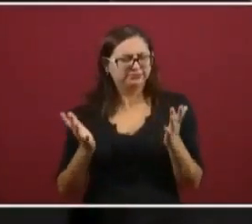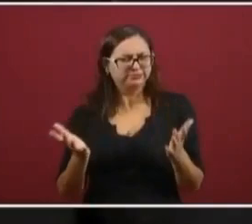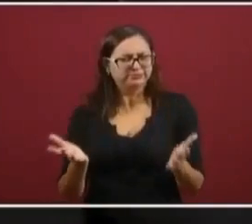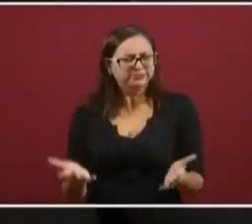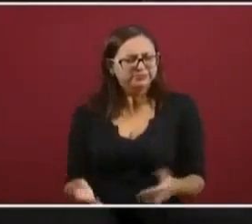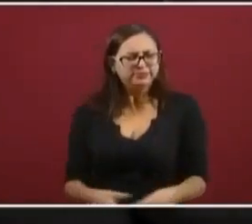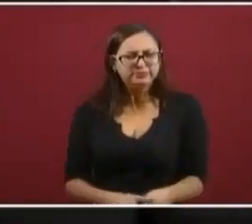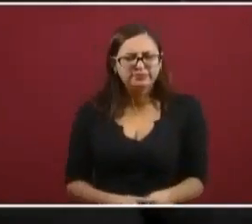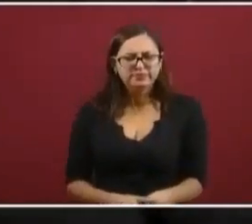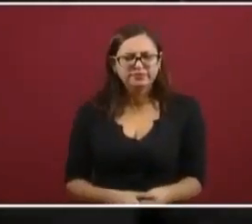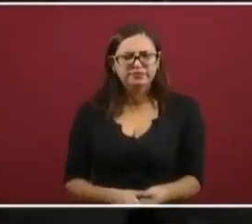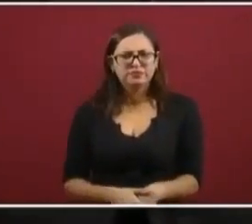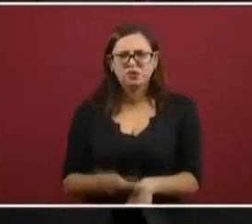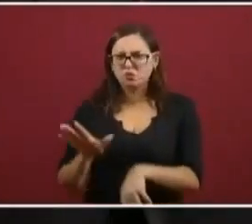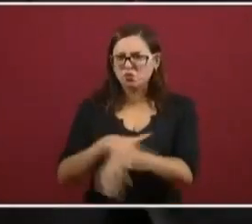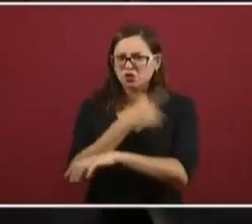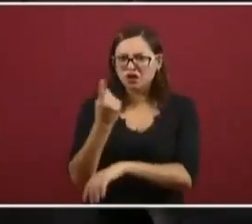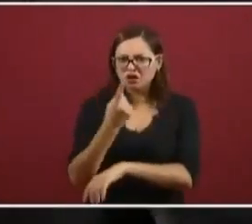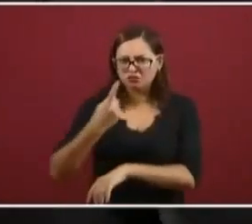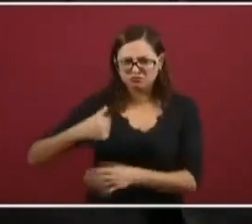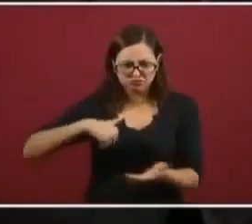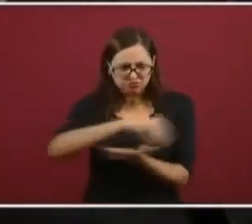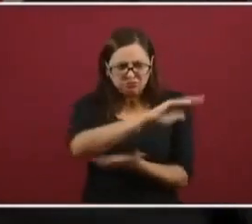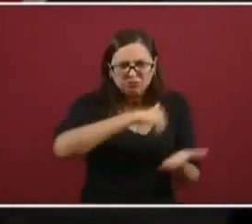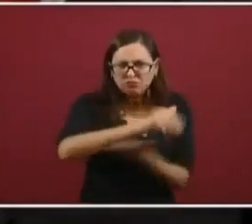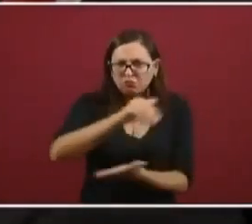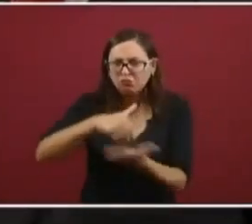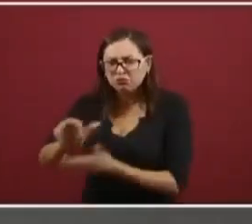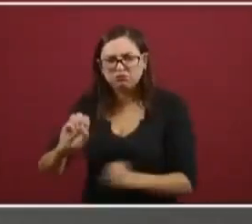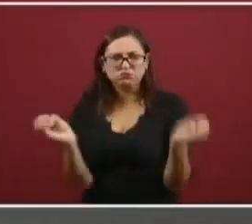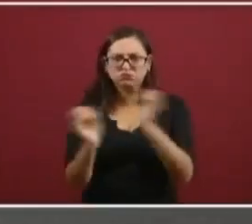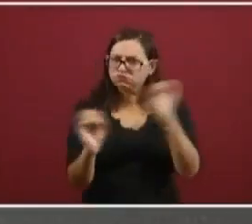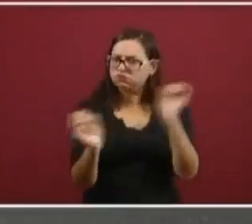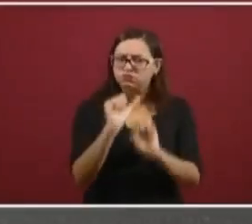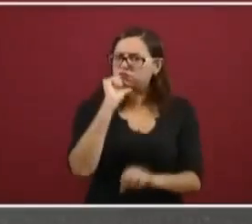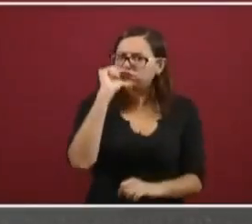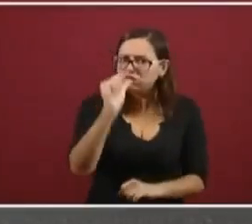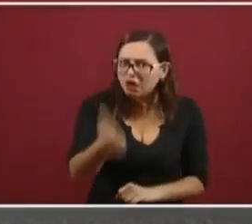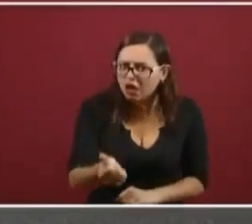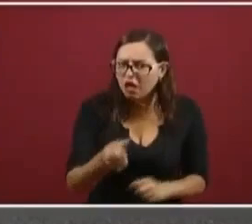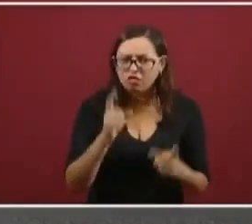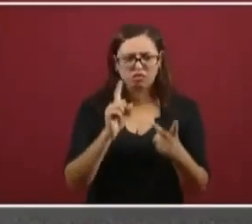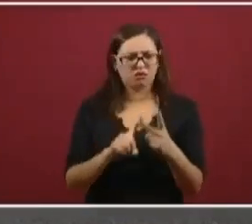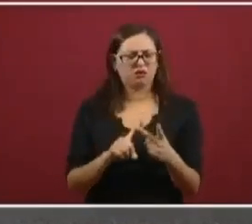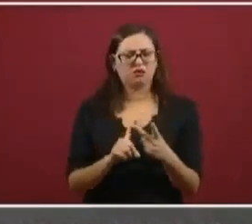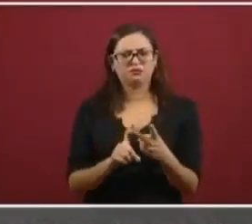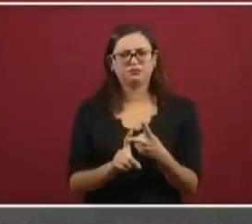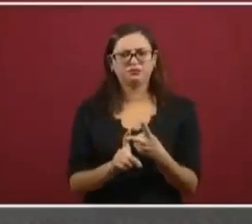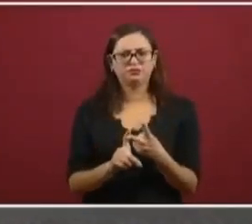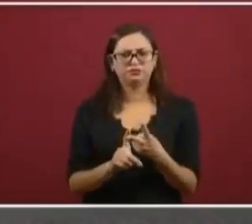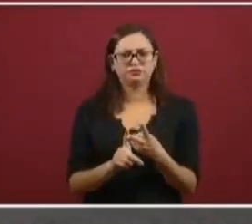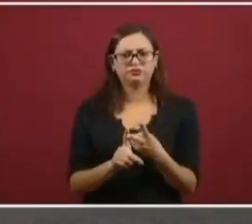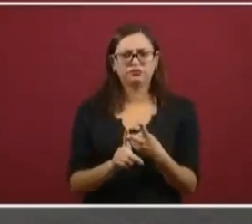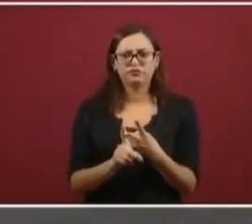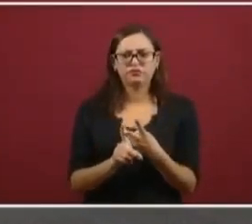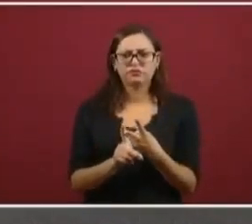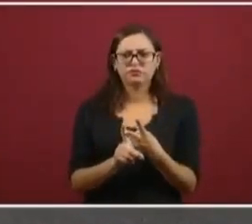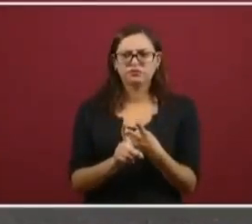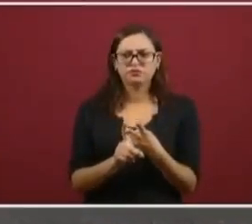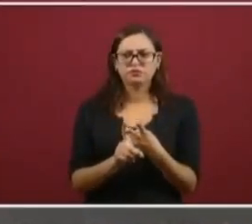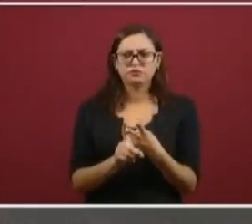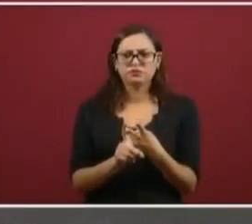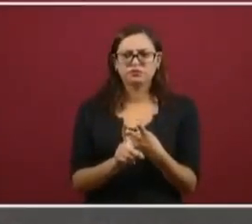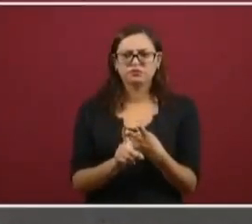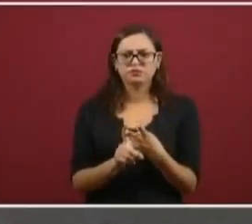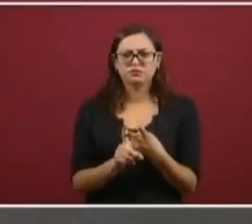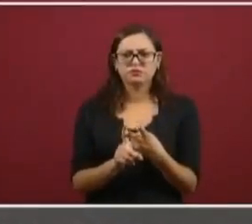no hay despidos porque no se